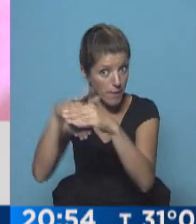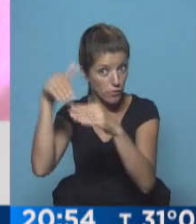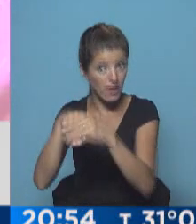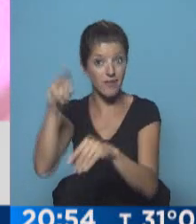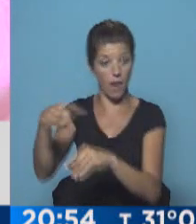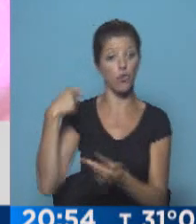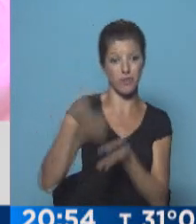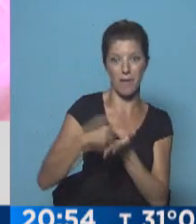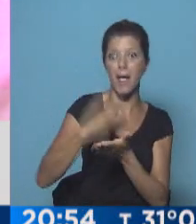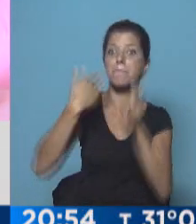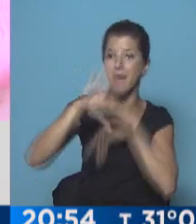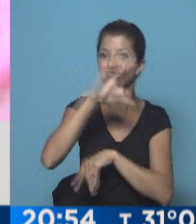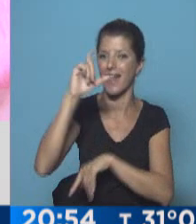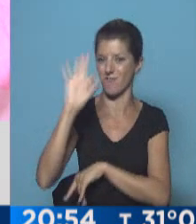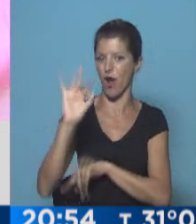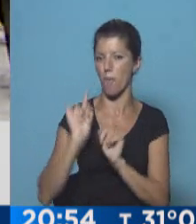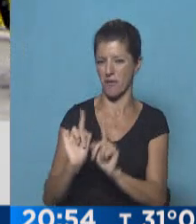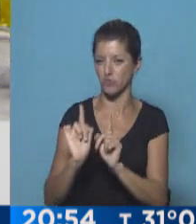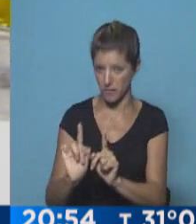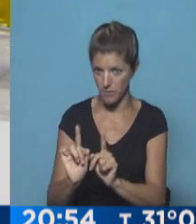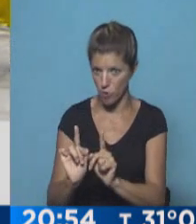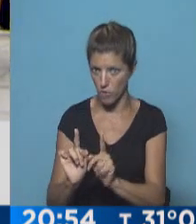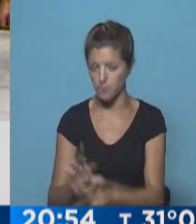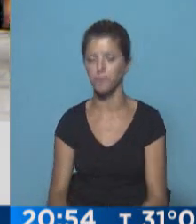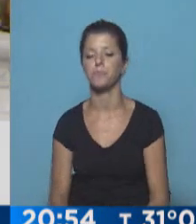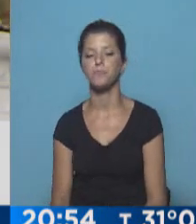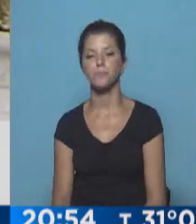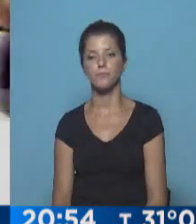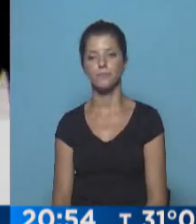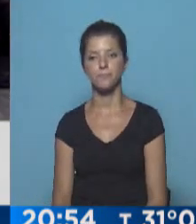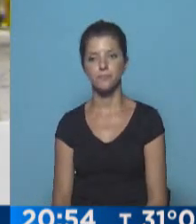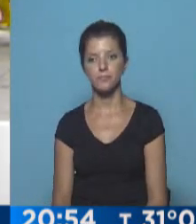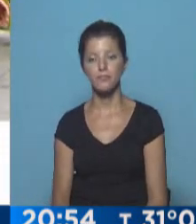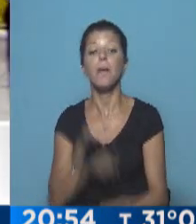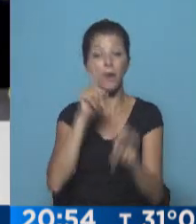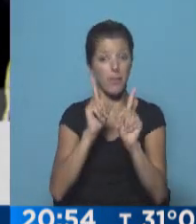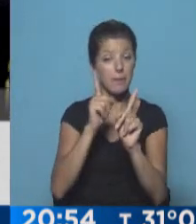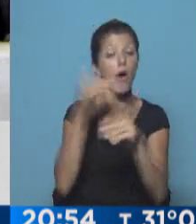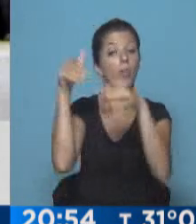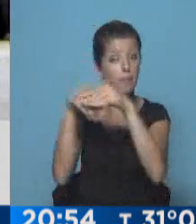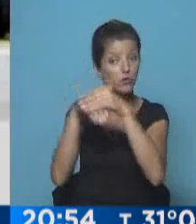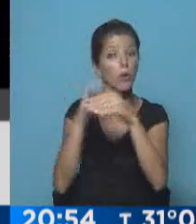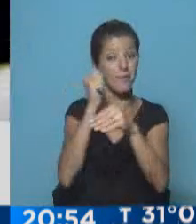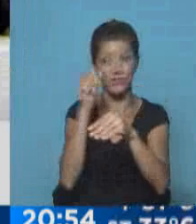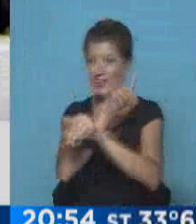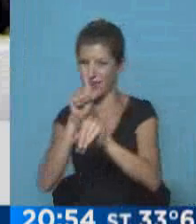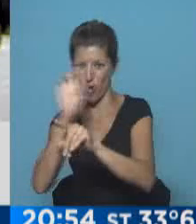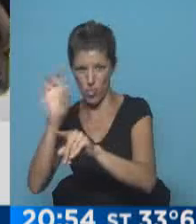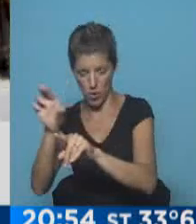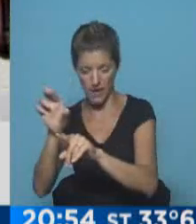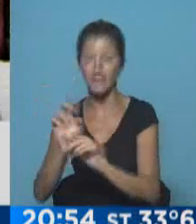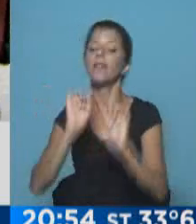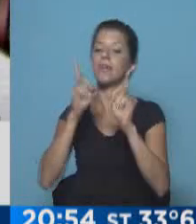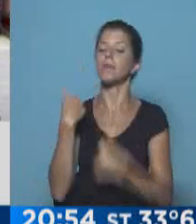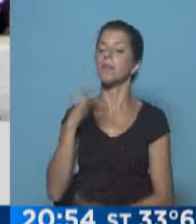de tentarte por una alta tasa en pesos y no tanto por ir a dólares. ¿Y por qué? Hay que esperar hasta abril para